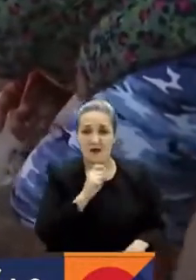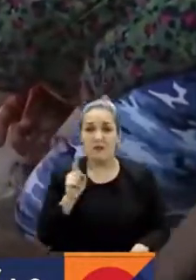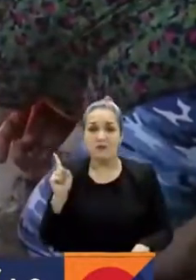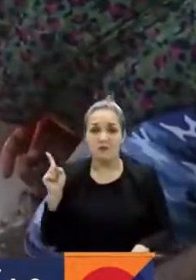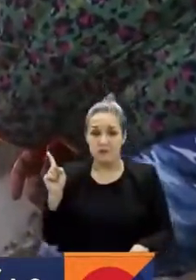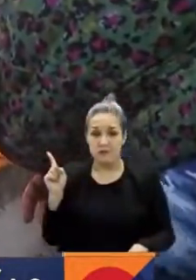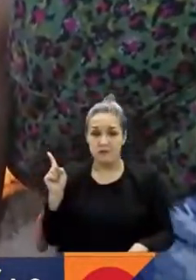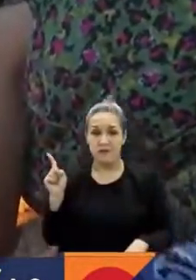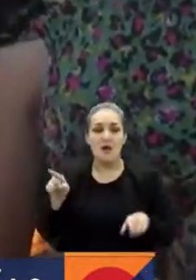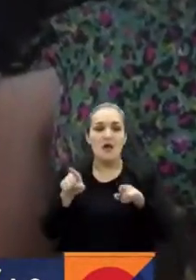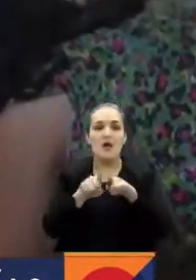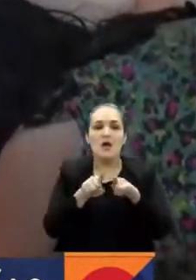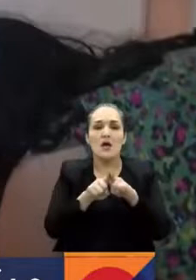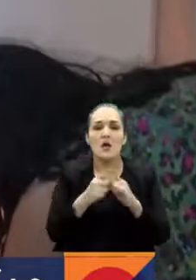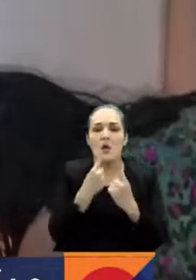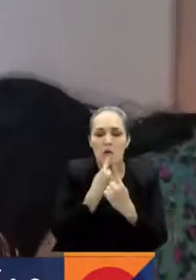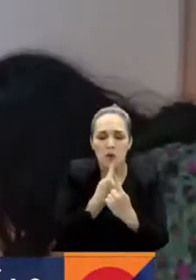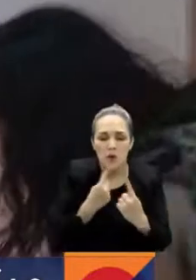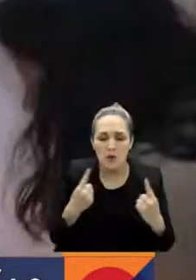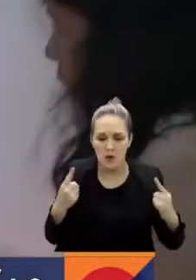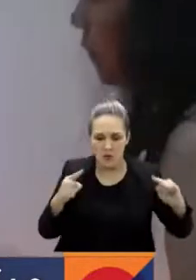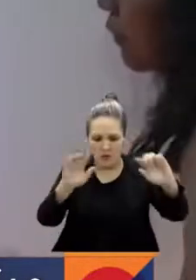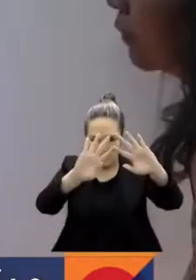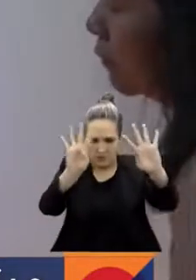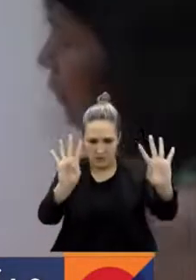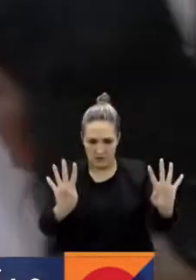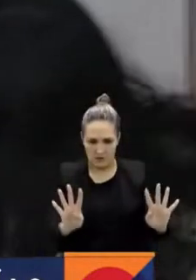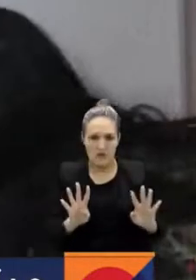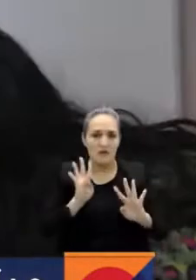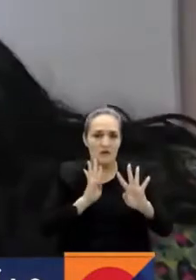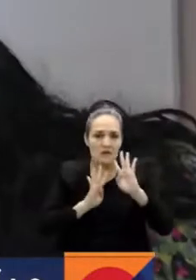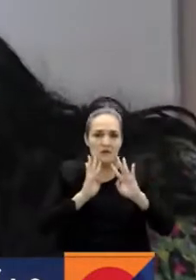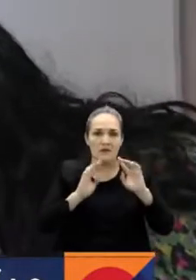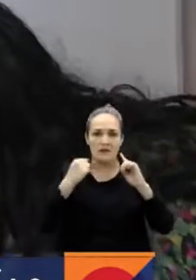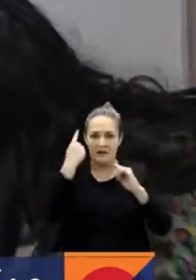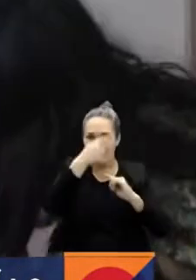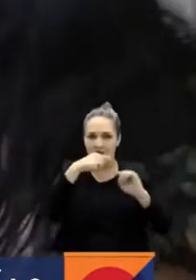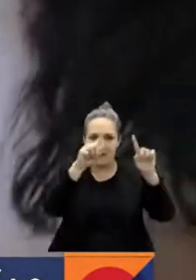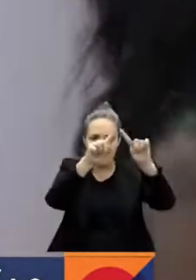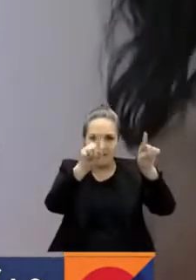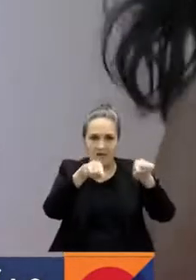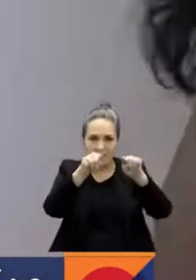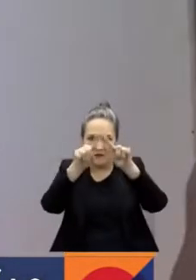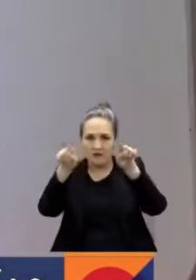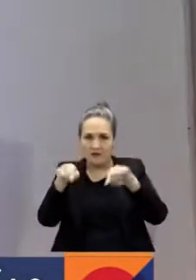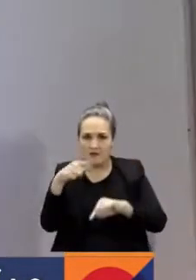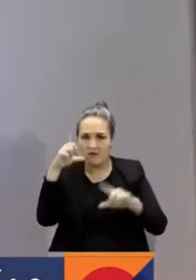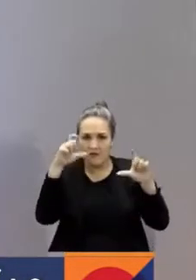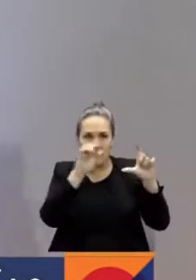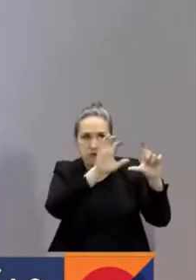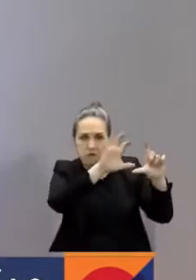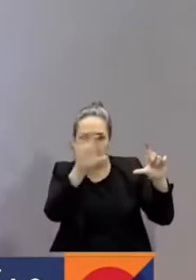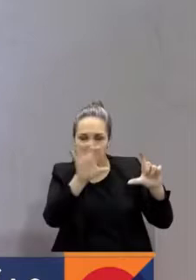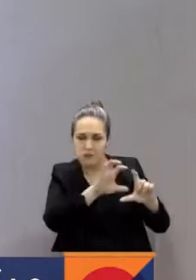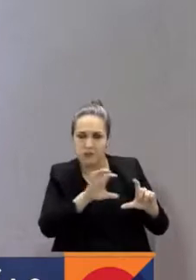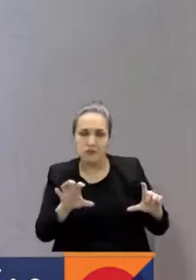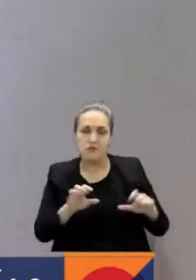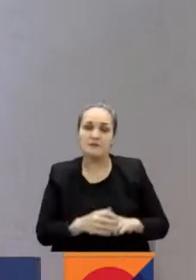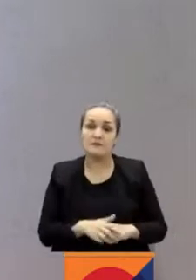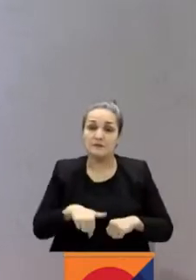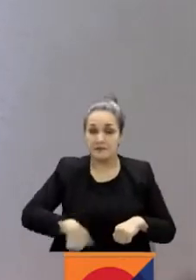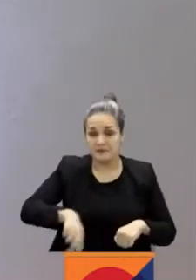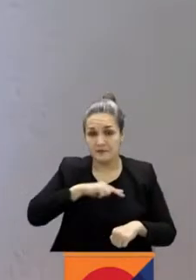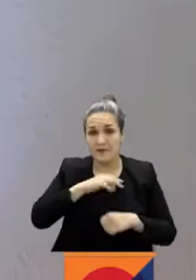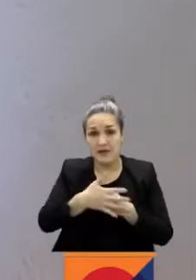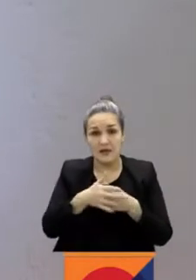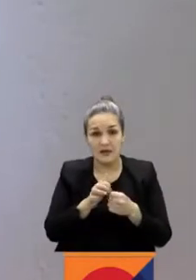de templo que han hecho en este punto con los rostros de las víctimas que ha dejado este atentado. RTVC